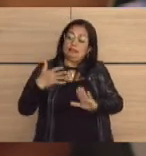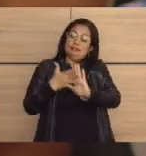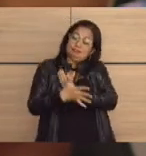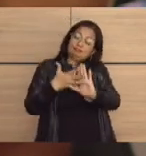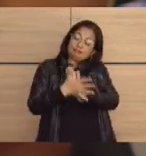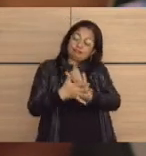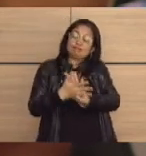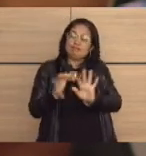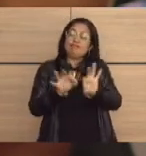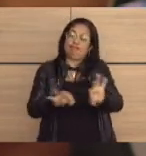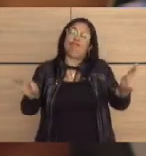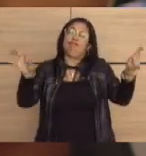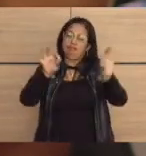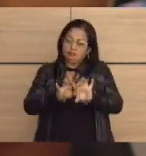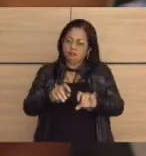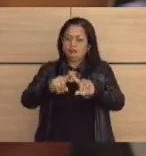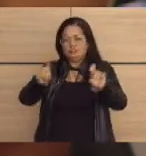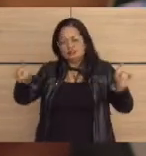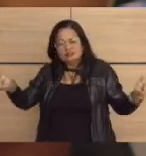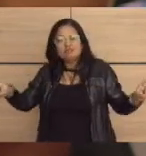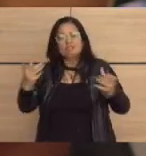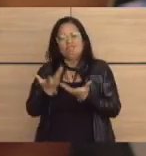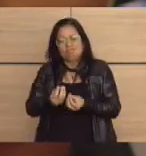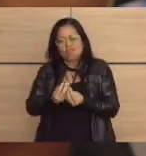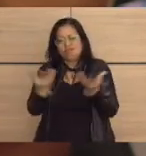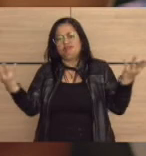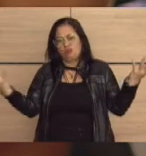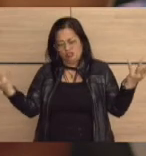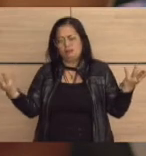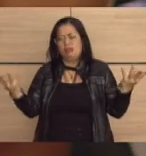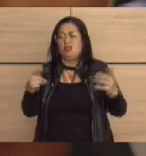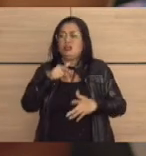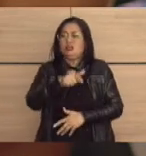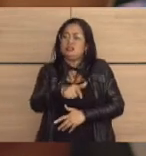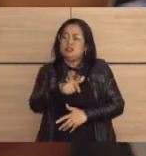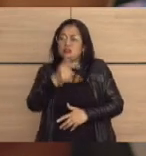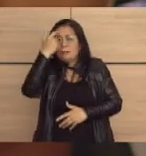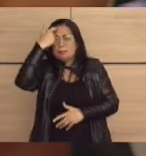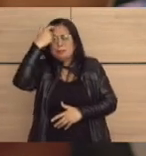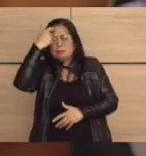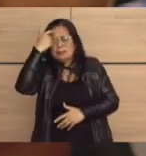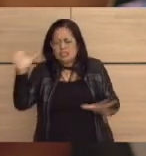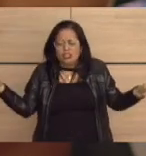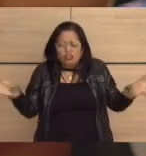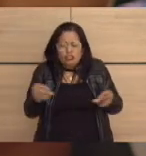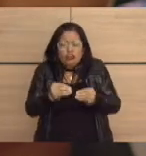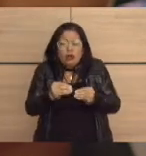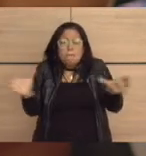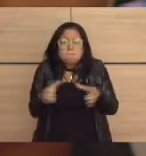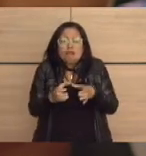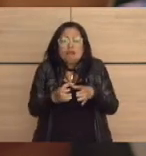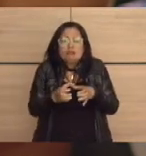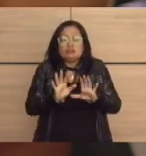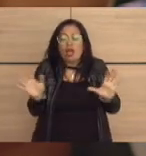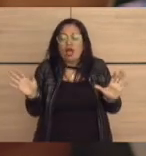plural, necesariamente diverso, necesariamente múltiple, y no hay que agonizar en la idea de volver todo eso una amalgama